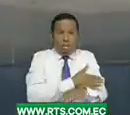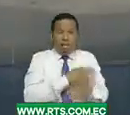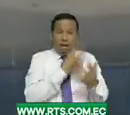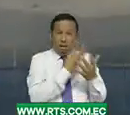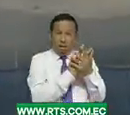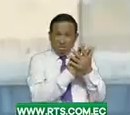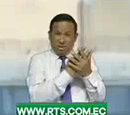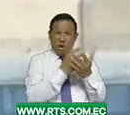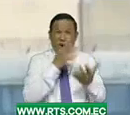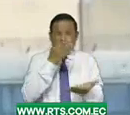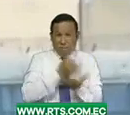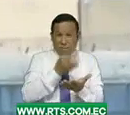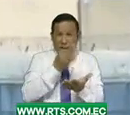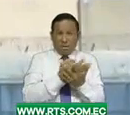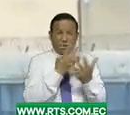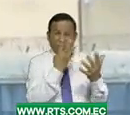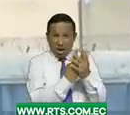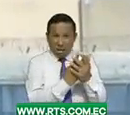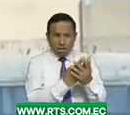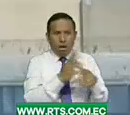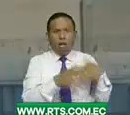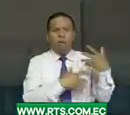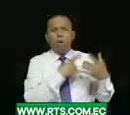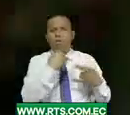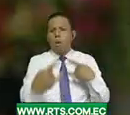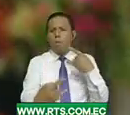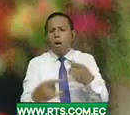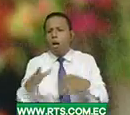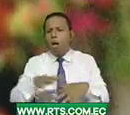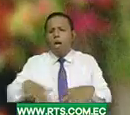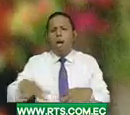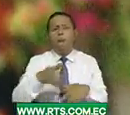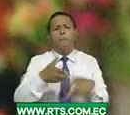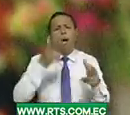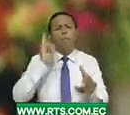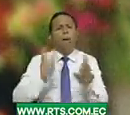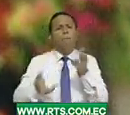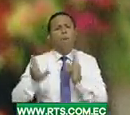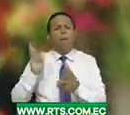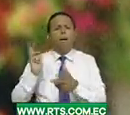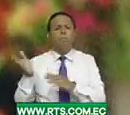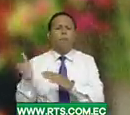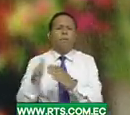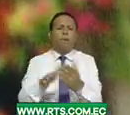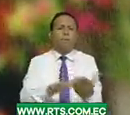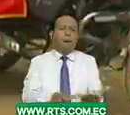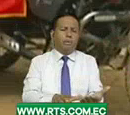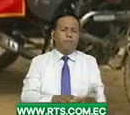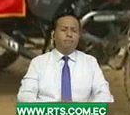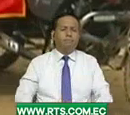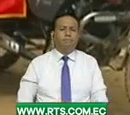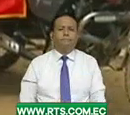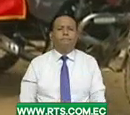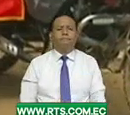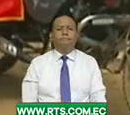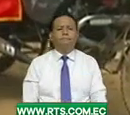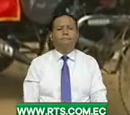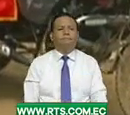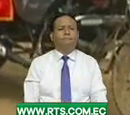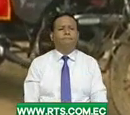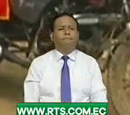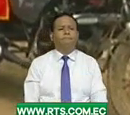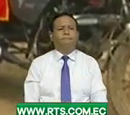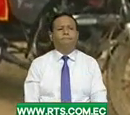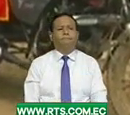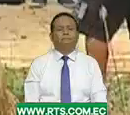garantías. Entre los internos. Con cámara de David Arandi, informó Jorge